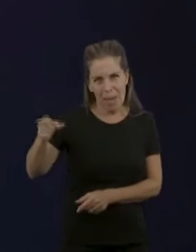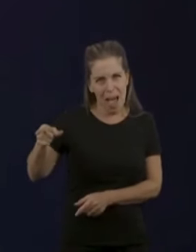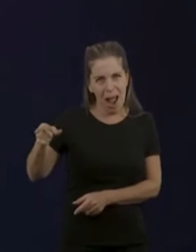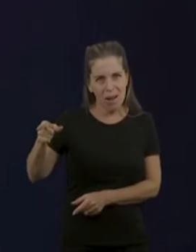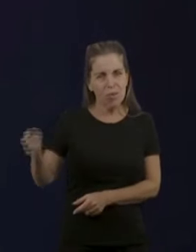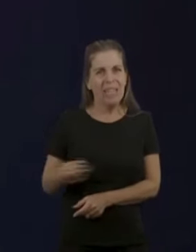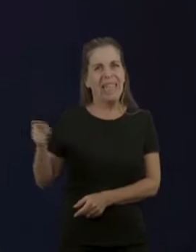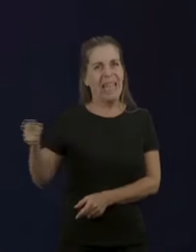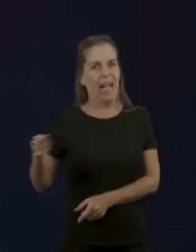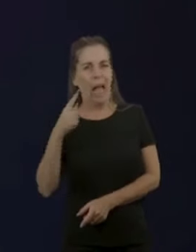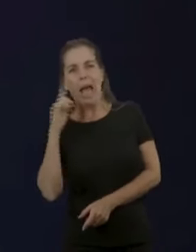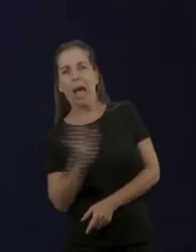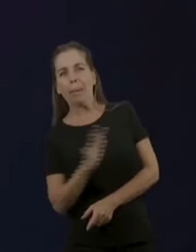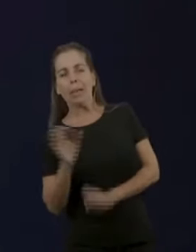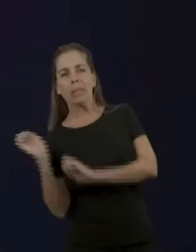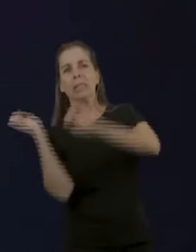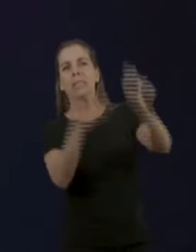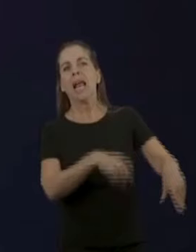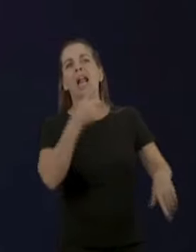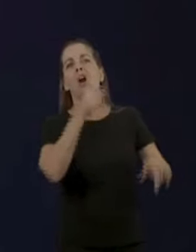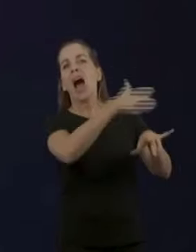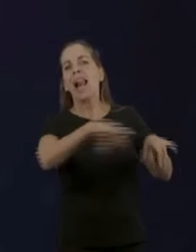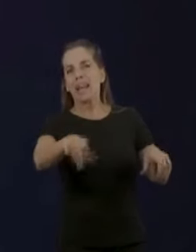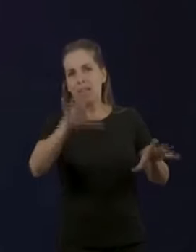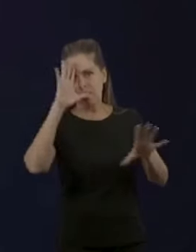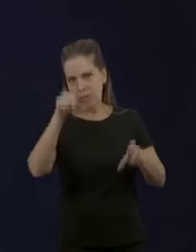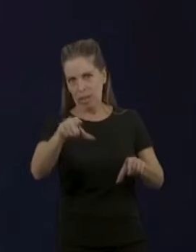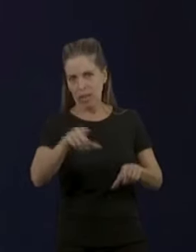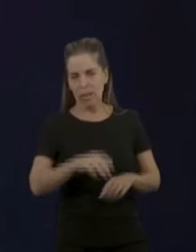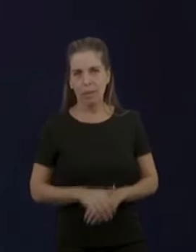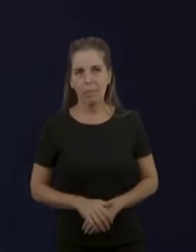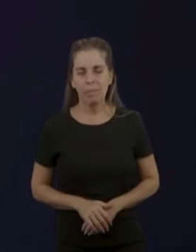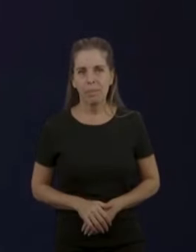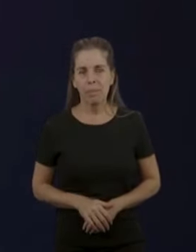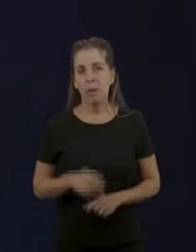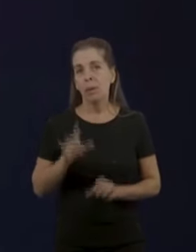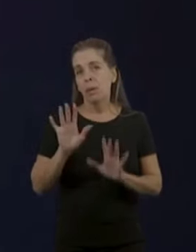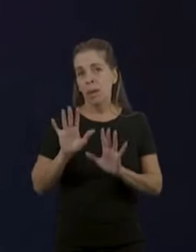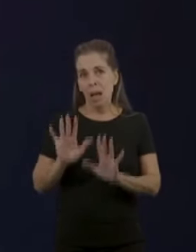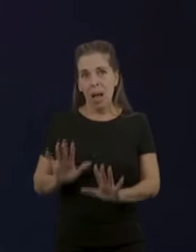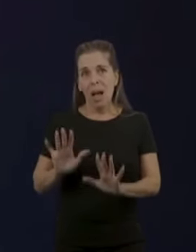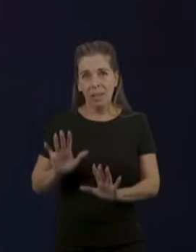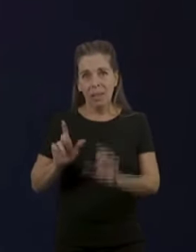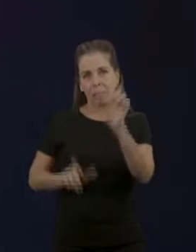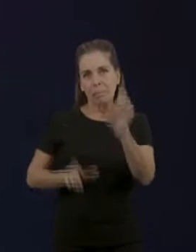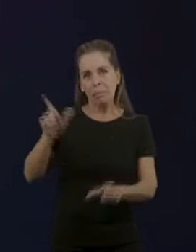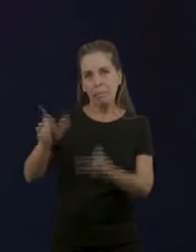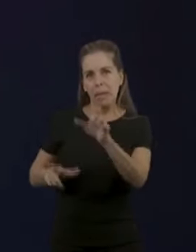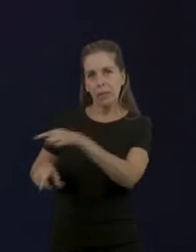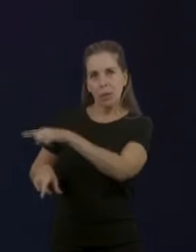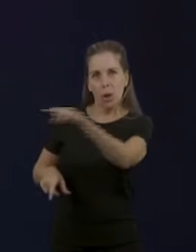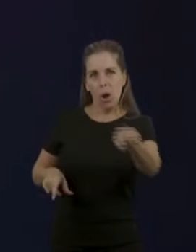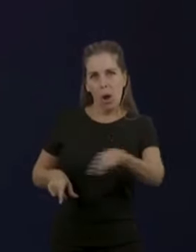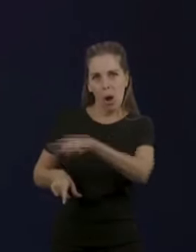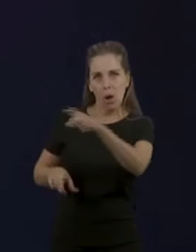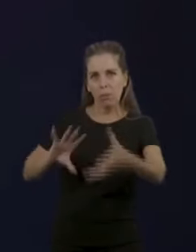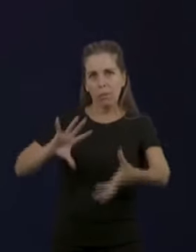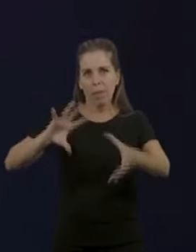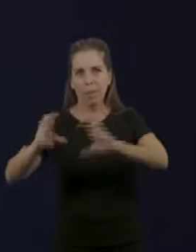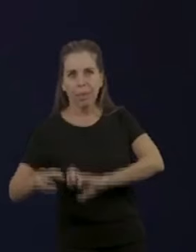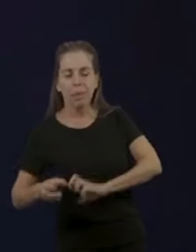al riachuelo ustedes recordarán Estos son claramente los personajes que cercenaron el